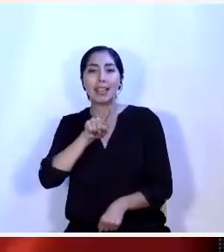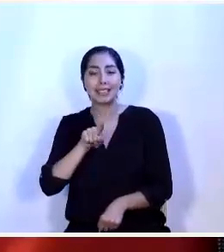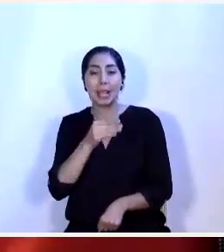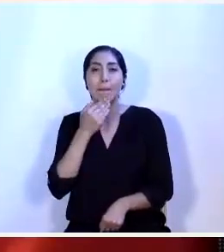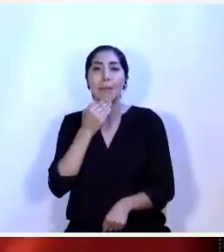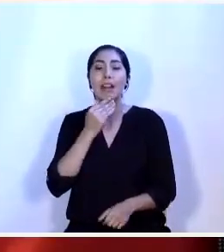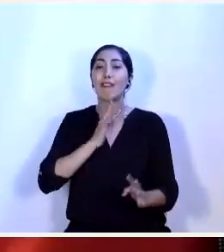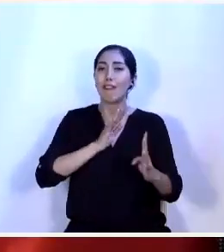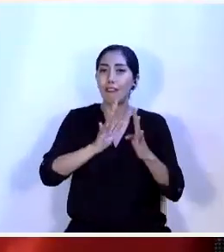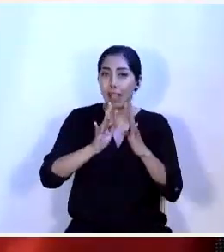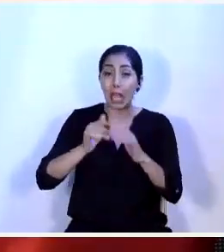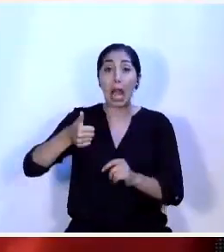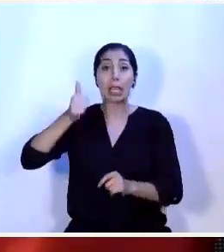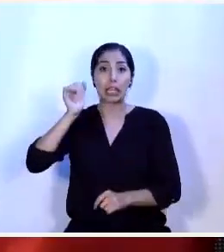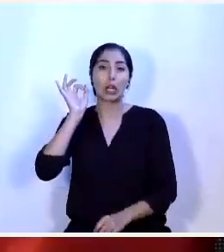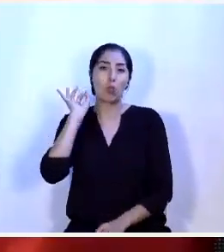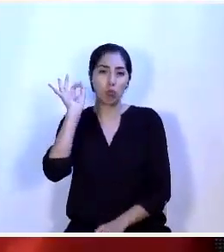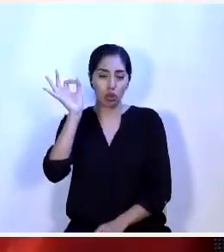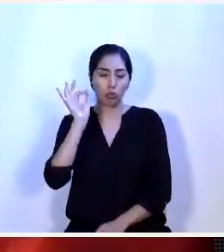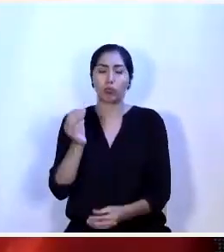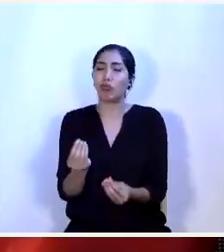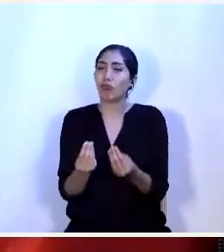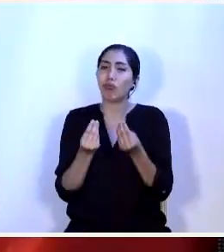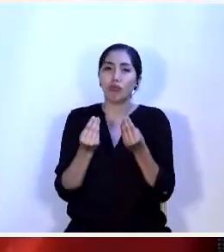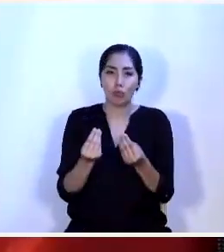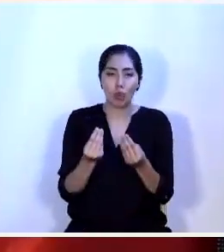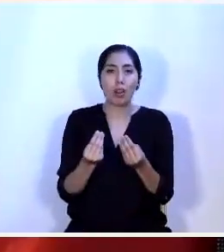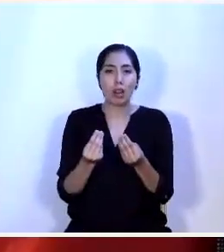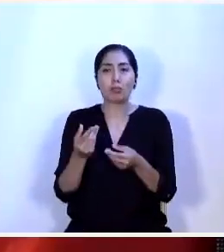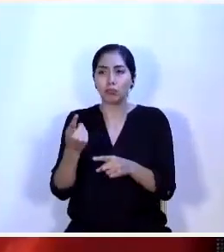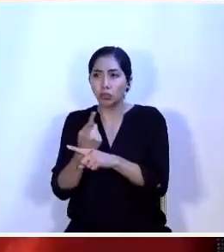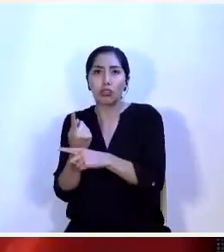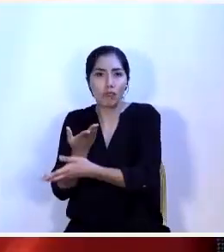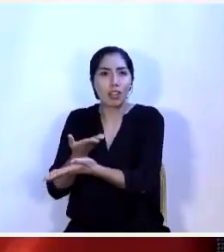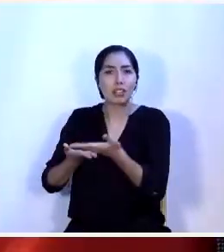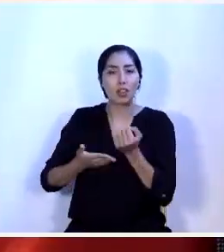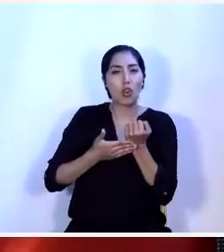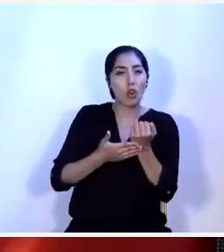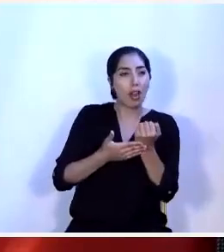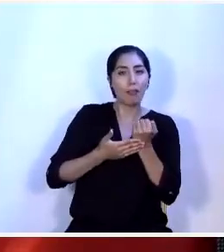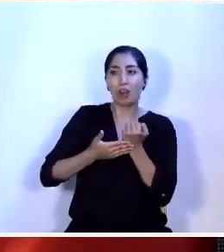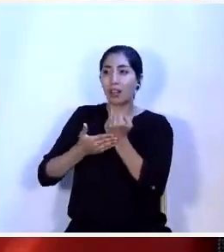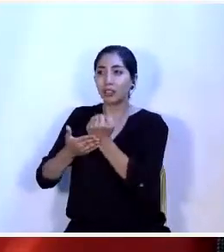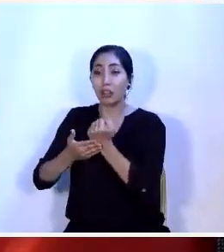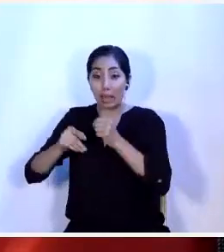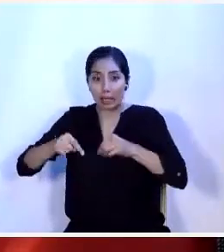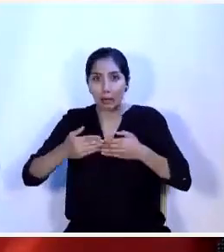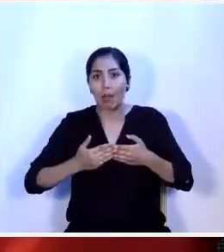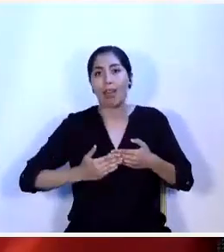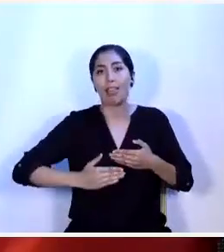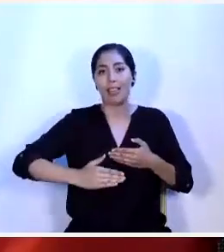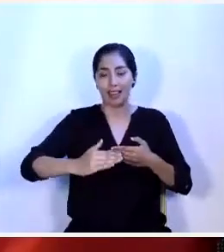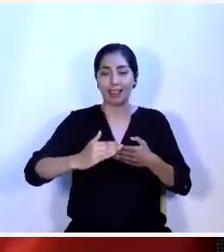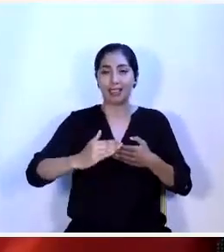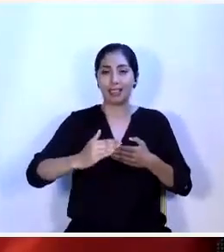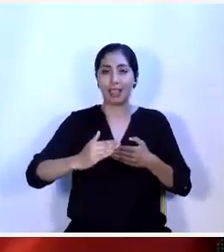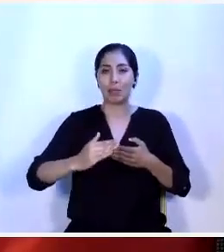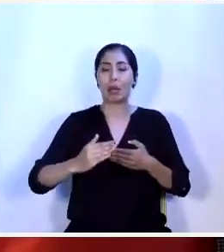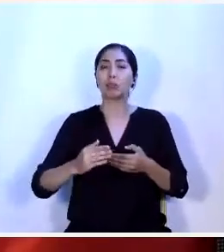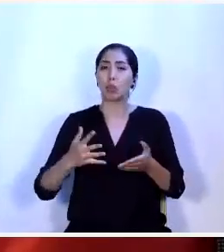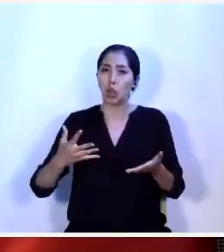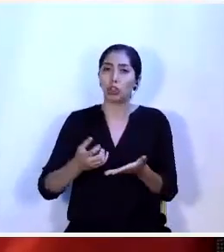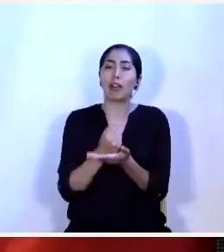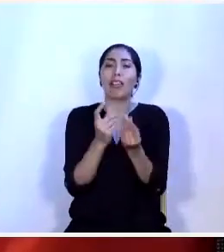en donde nos reunimos y también tuvimos una muy buena conversa de la colaboración que tenemos que tener de aquí en adelante para ir